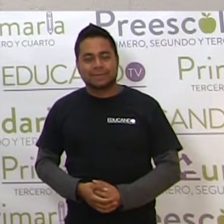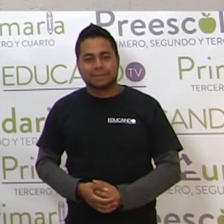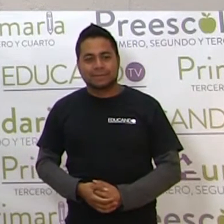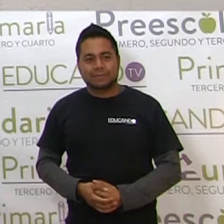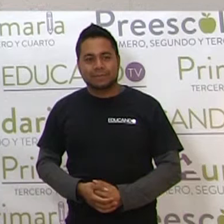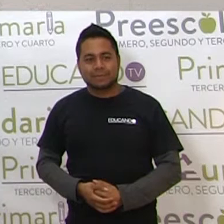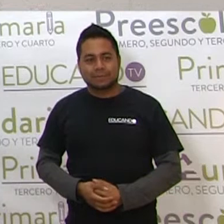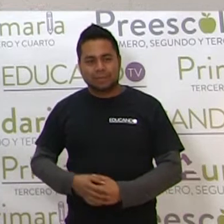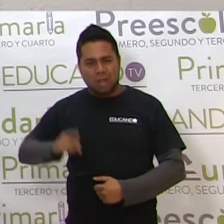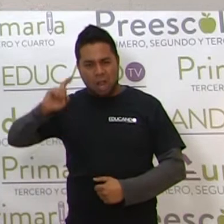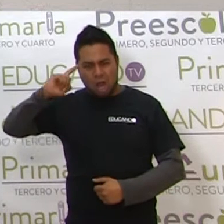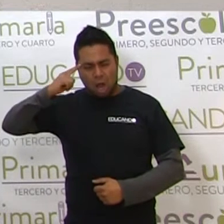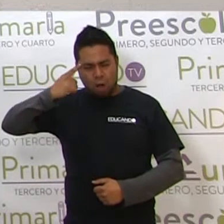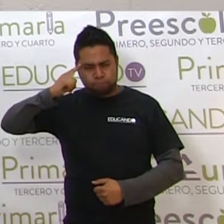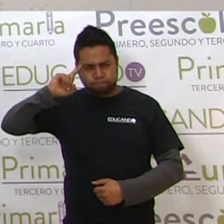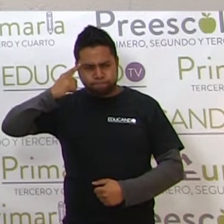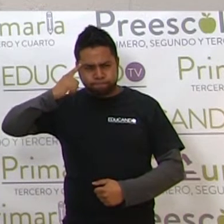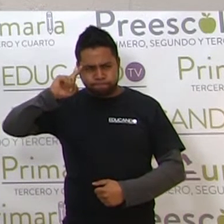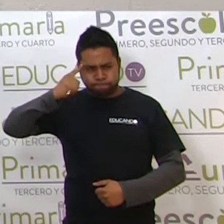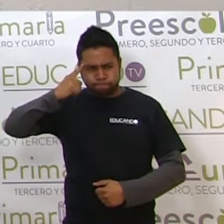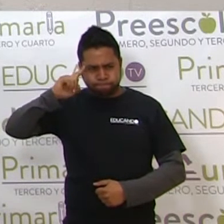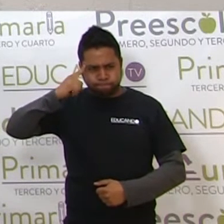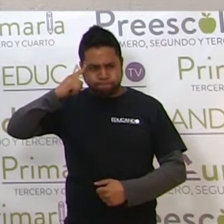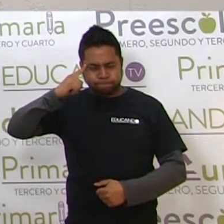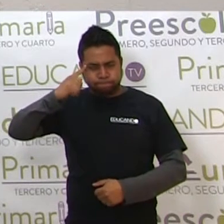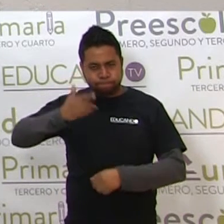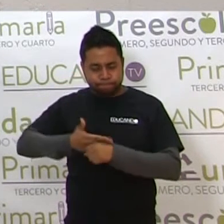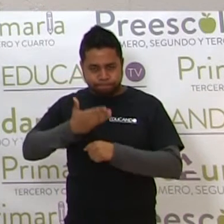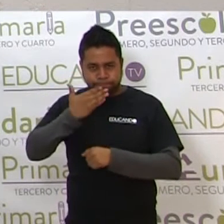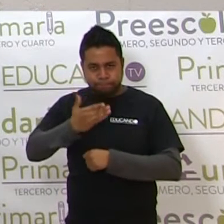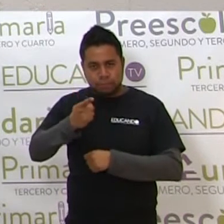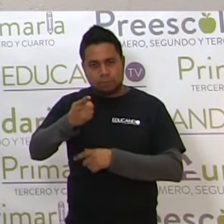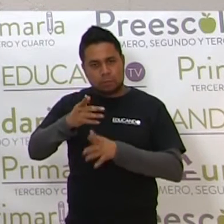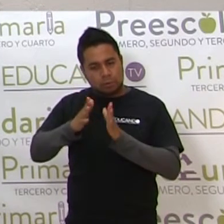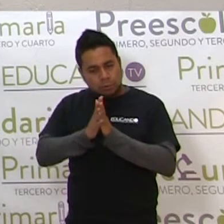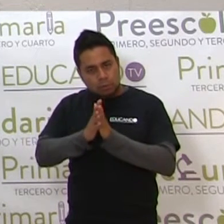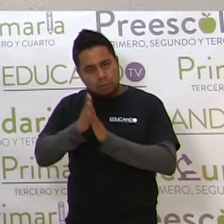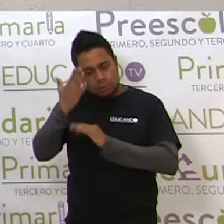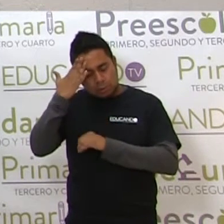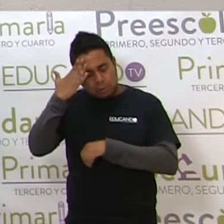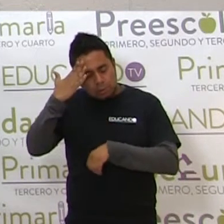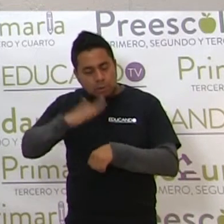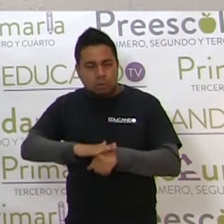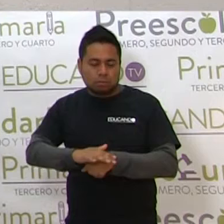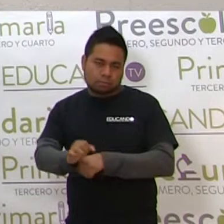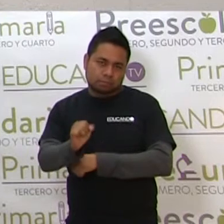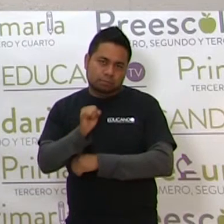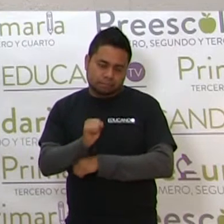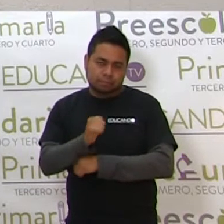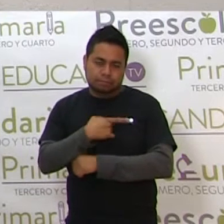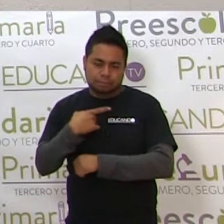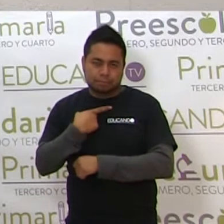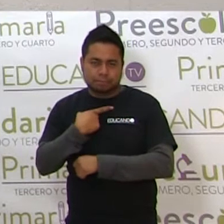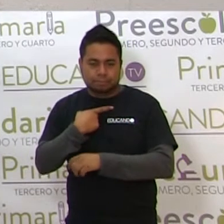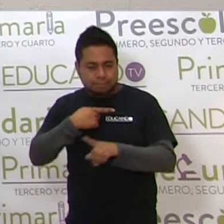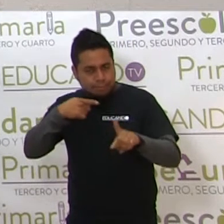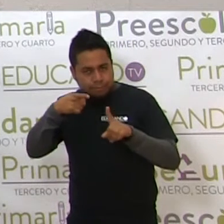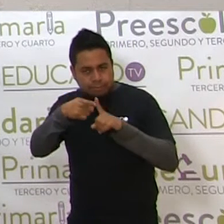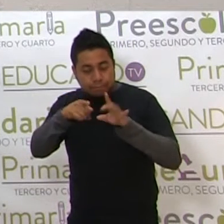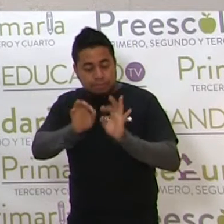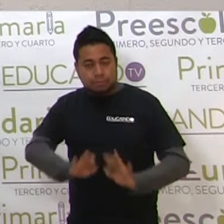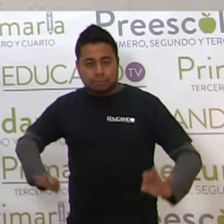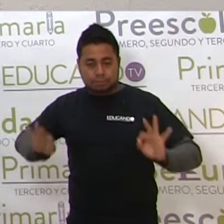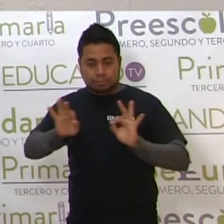sorprendido enojado muy bien No quiero que se les olvide AC acuérdense que debemos Trabajar es muy